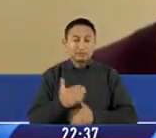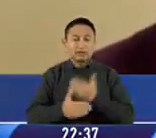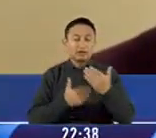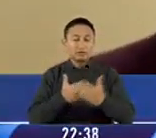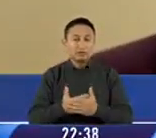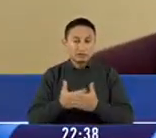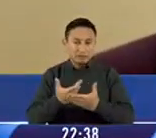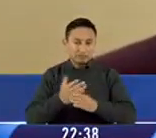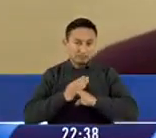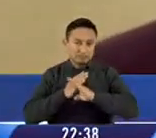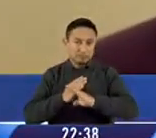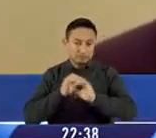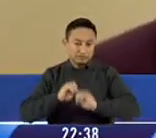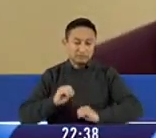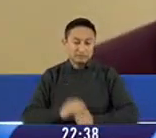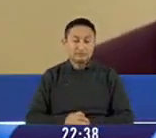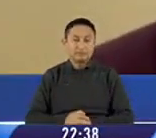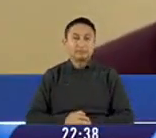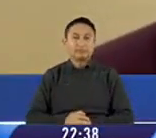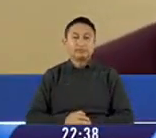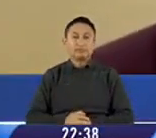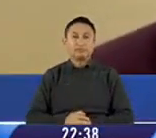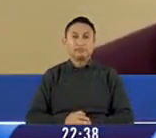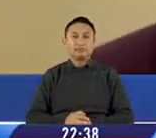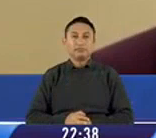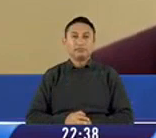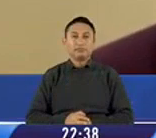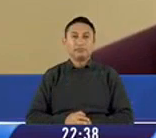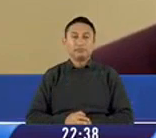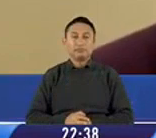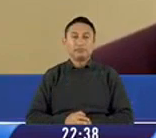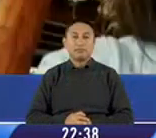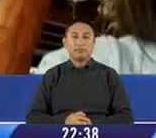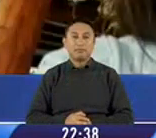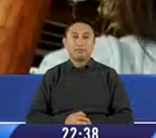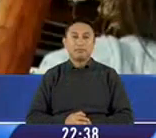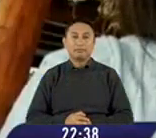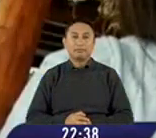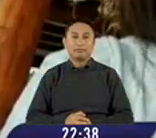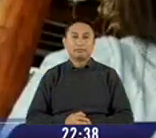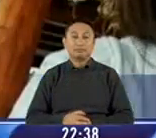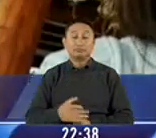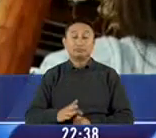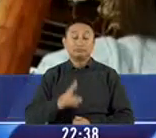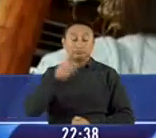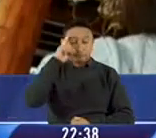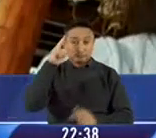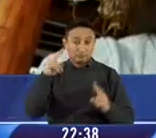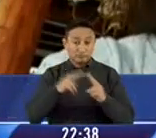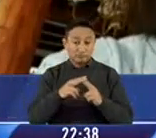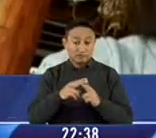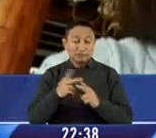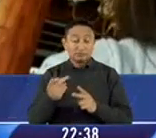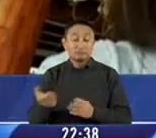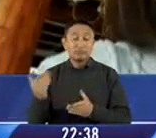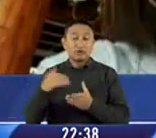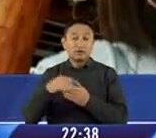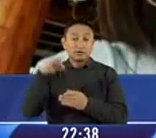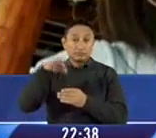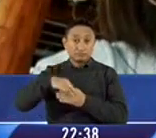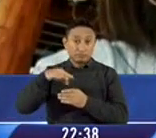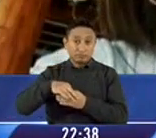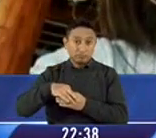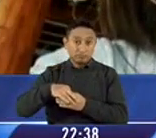las instancias que sean las previstas para este caso. Hay que reconocer que la repetición de las